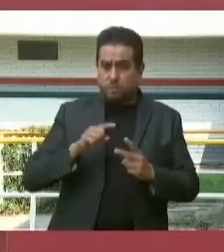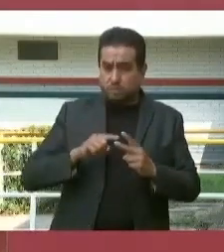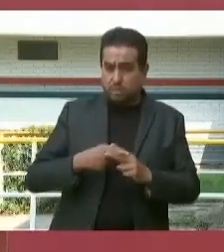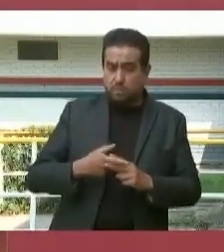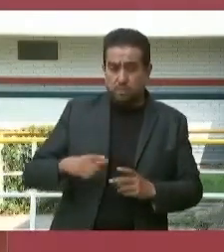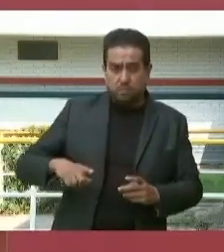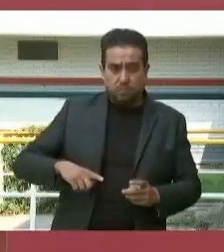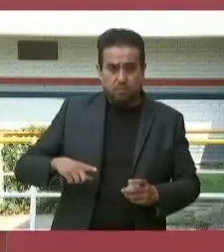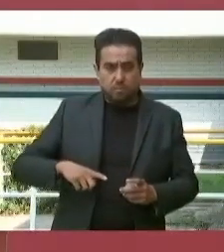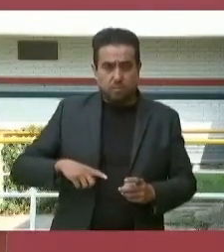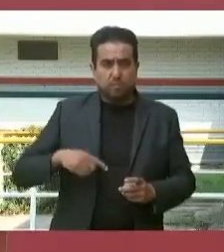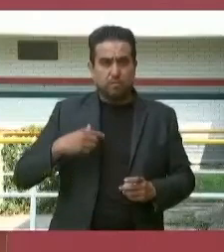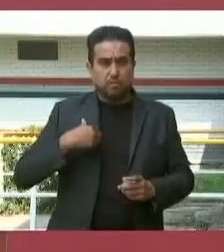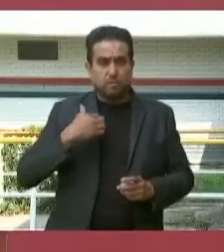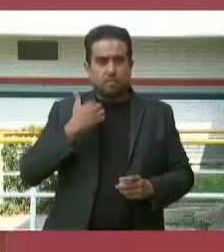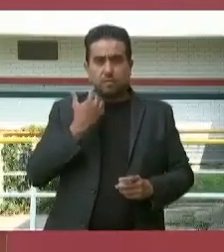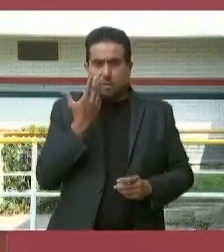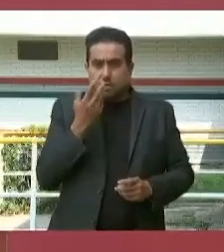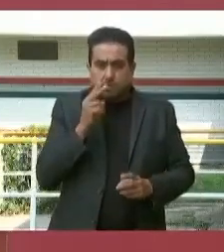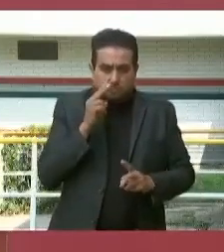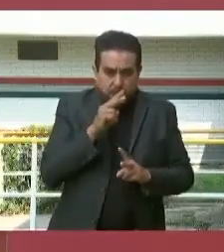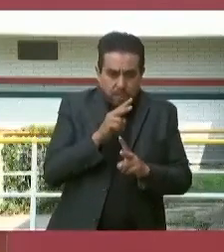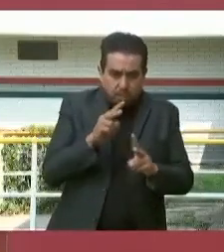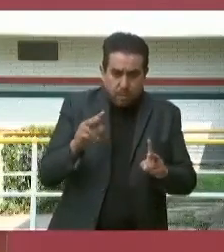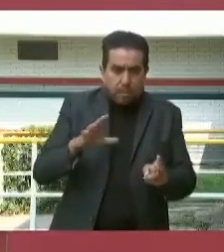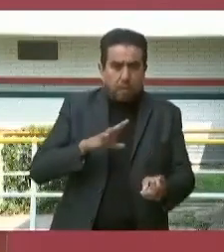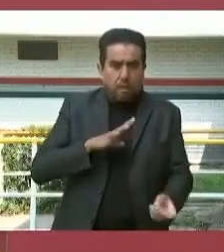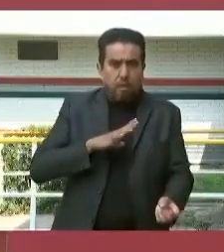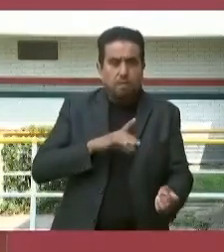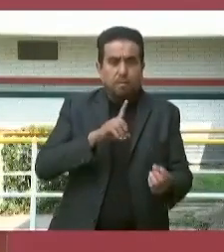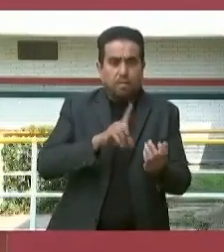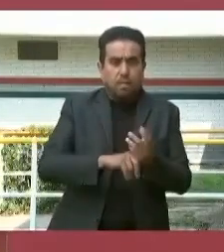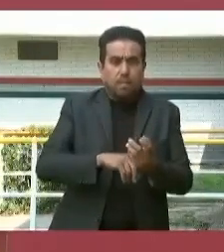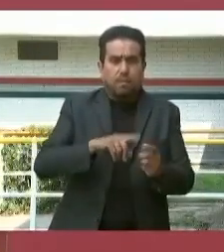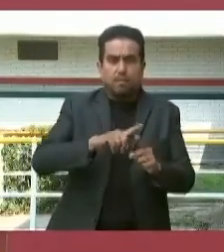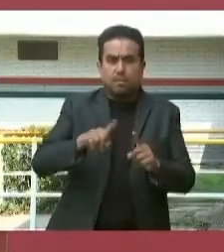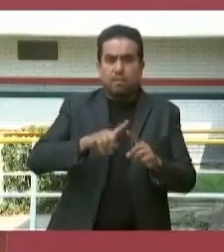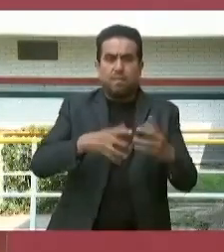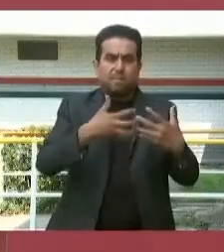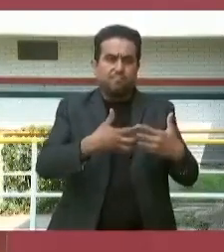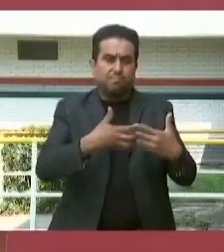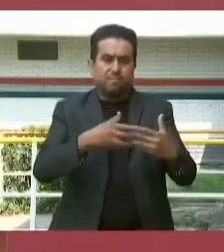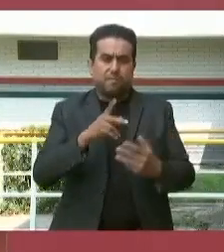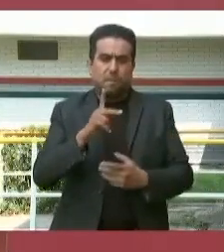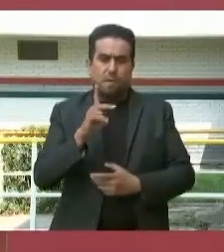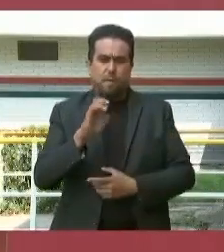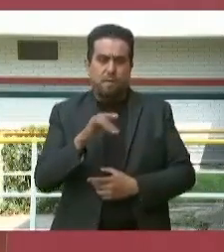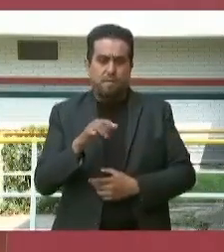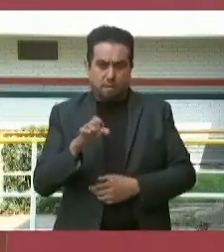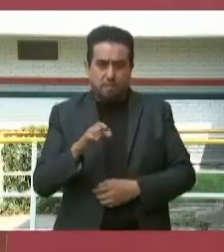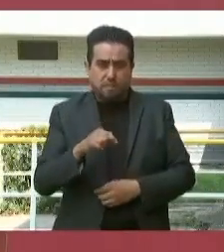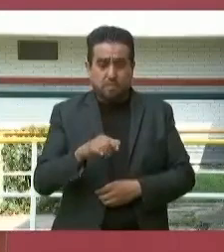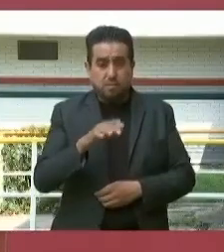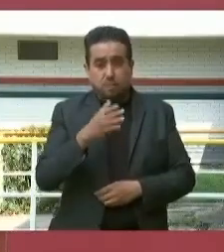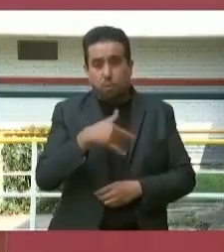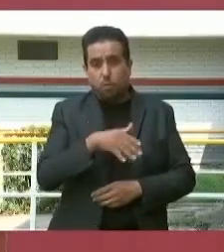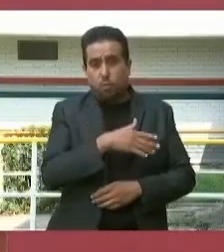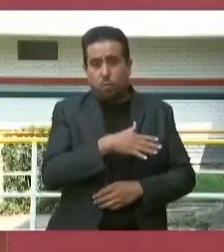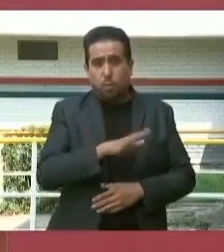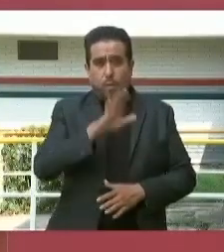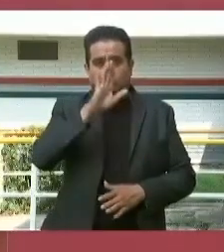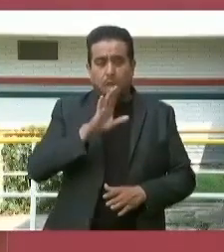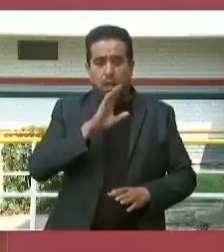de rescatar el sistema de refinación un sistema que estaba abandonado